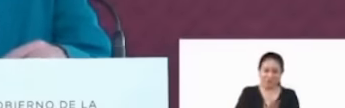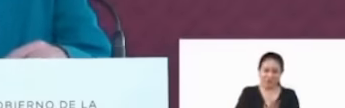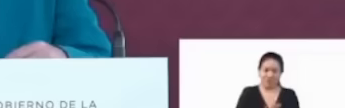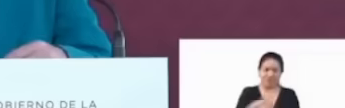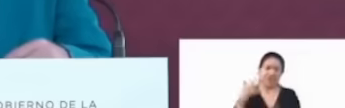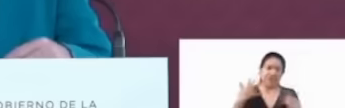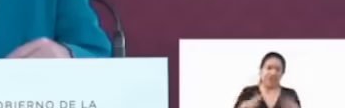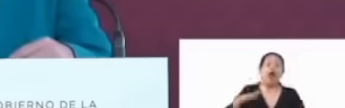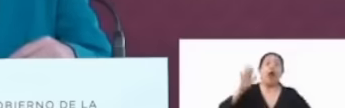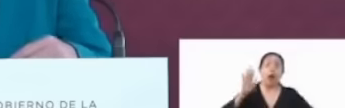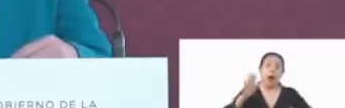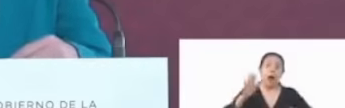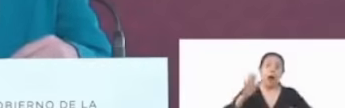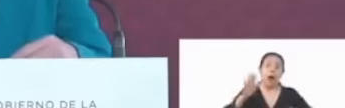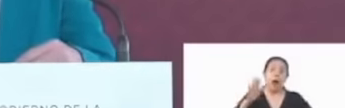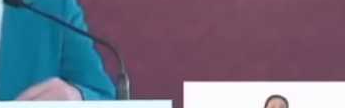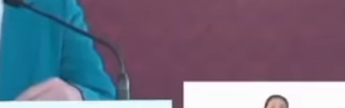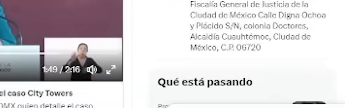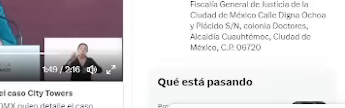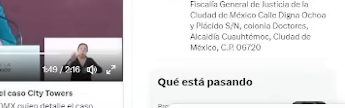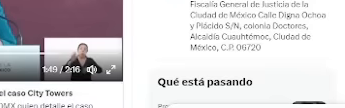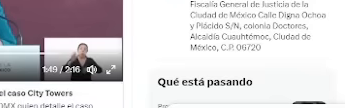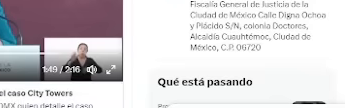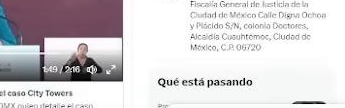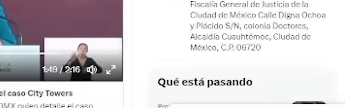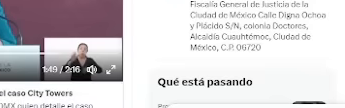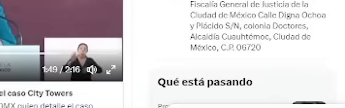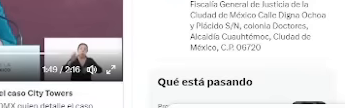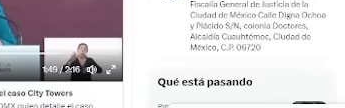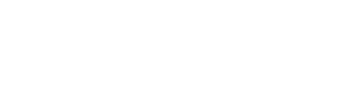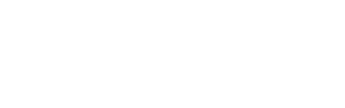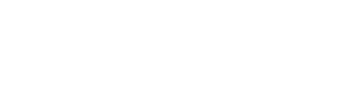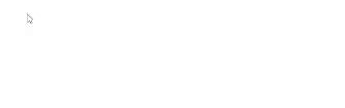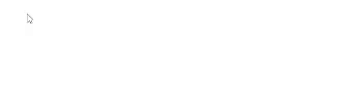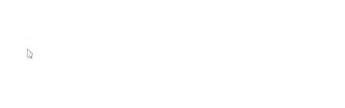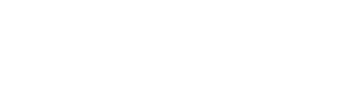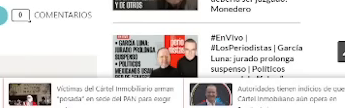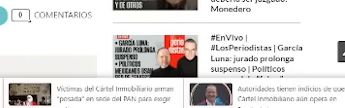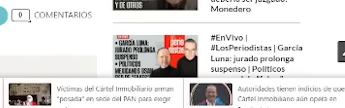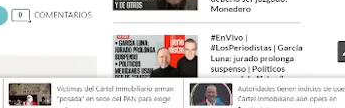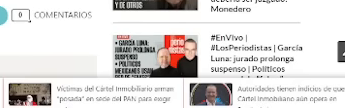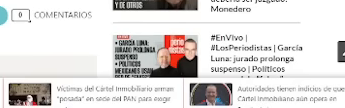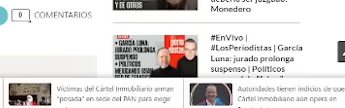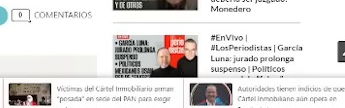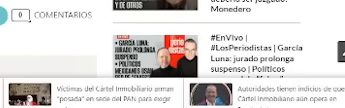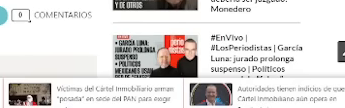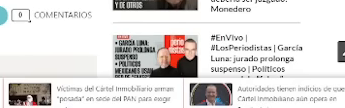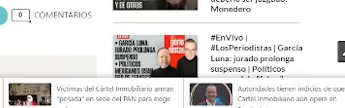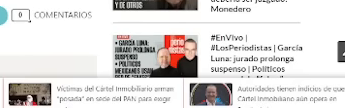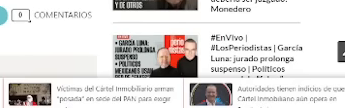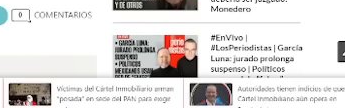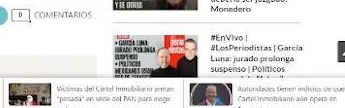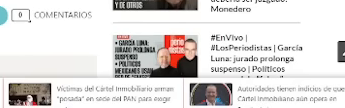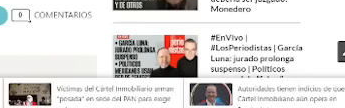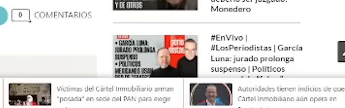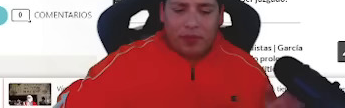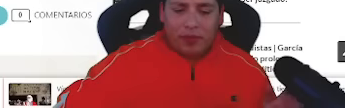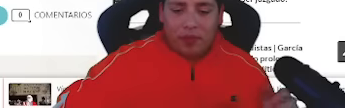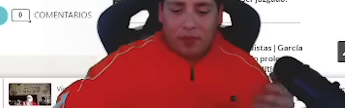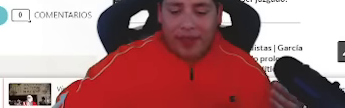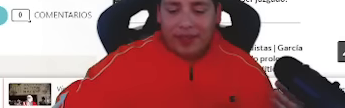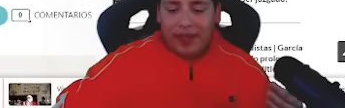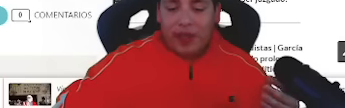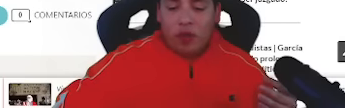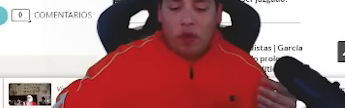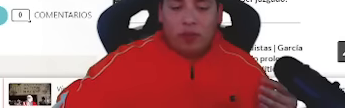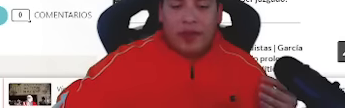pues consecuencias penales. Pues ahí está, familia, lo que dijo la jefa de gobierno Claudia Sheinbaum, y es que aquí, como les decía, familia, pues